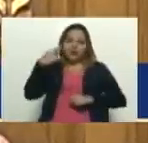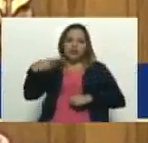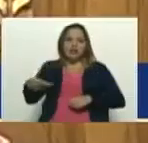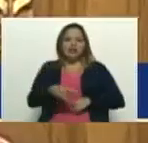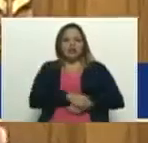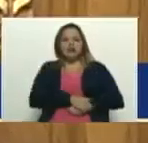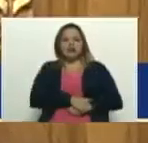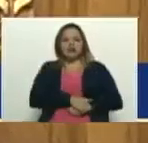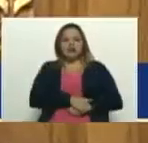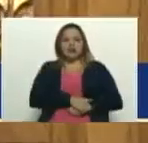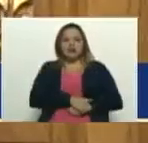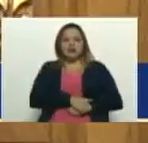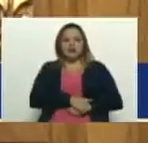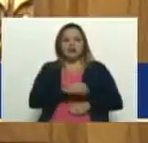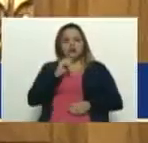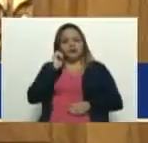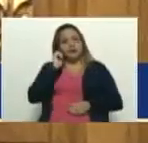considerando